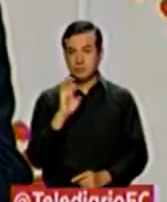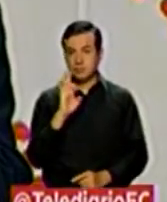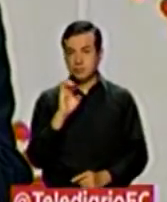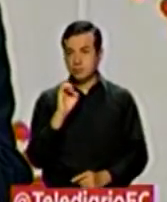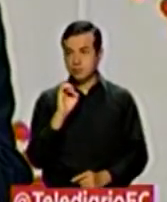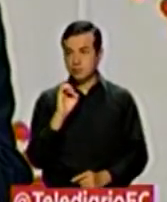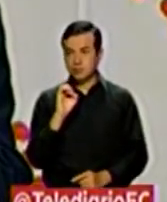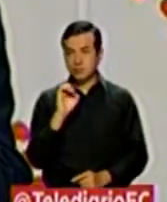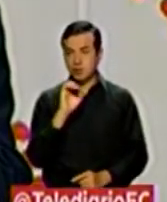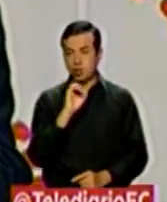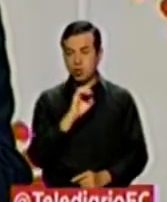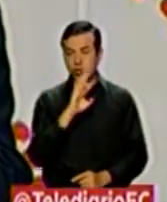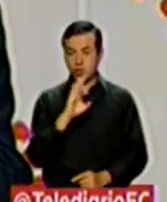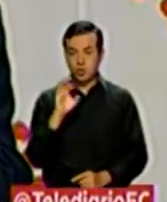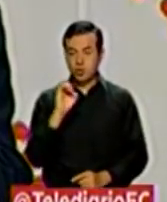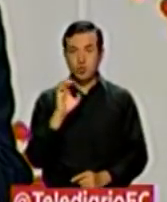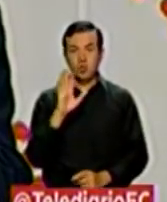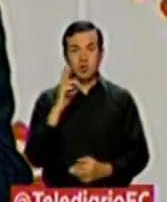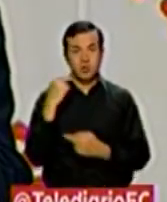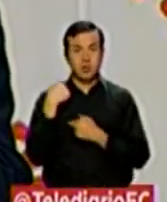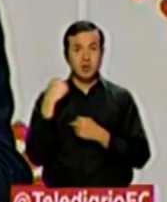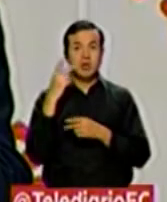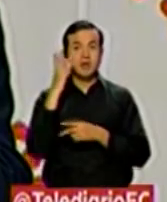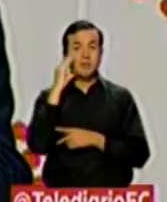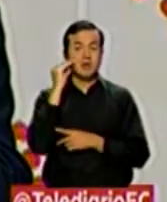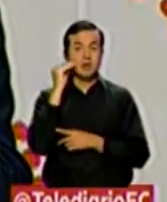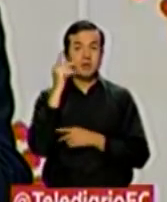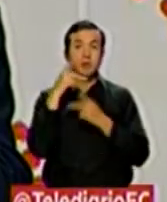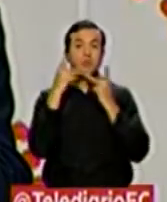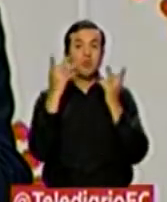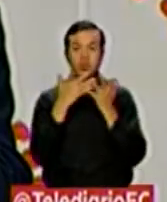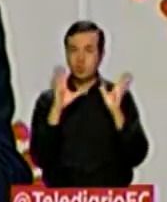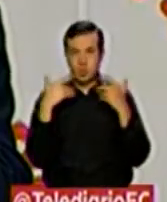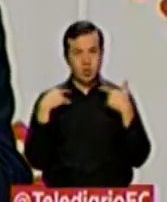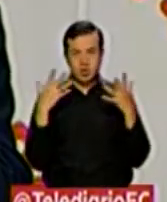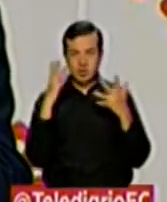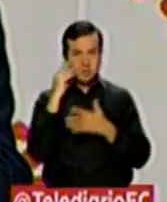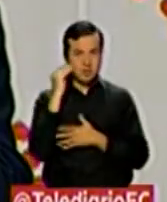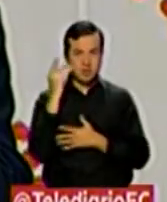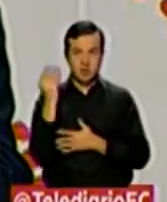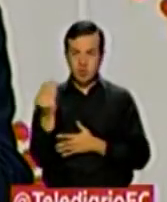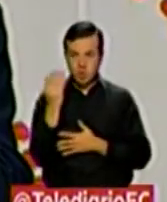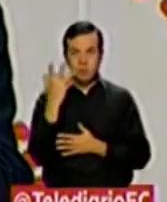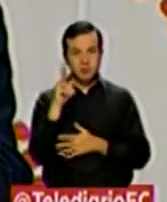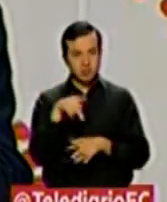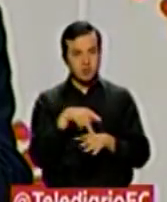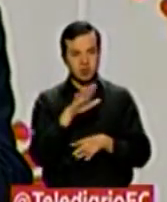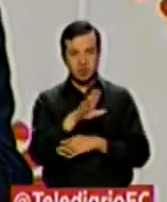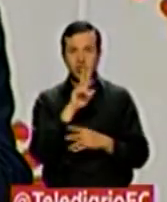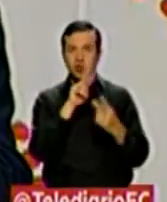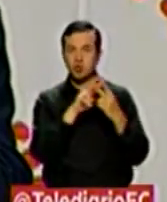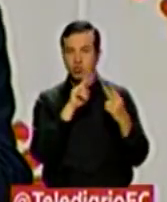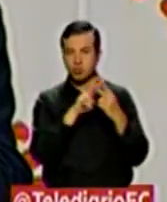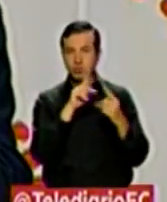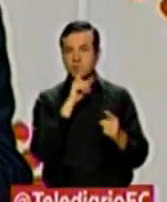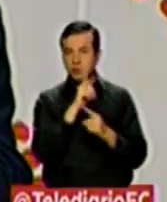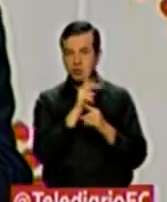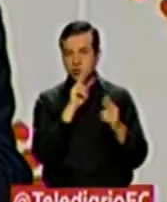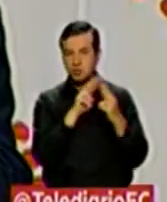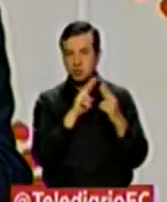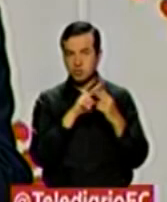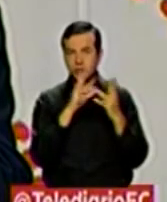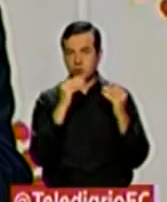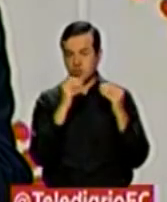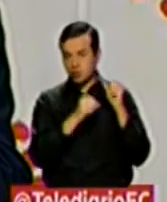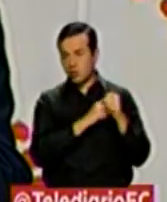con experiencia en la función pública. Sí, es verdad, pero es un hombre preparado. Yo lo conozco a él